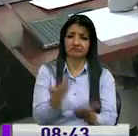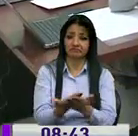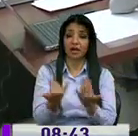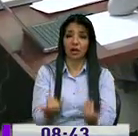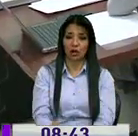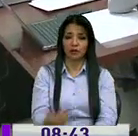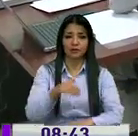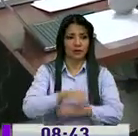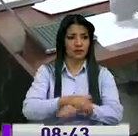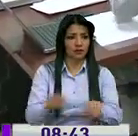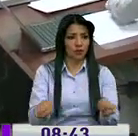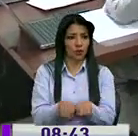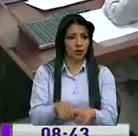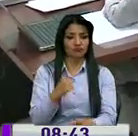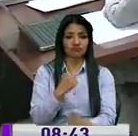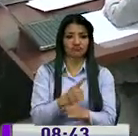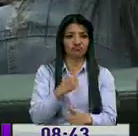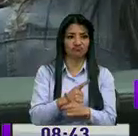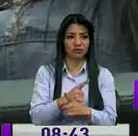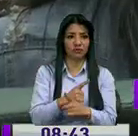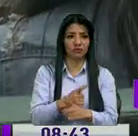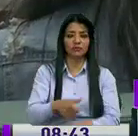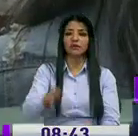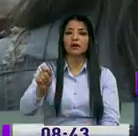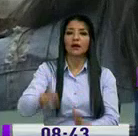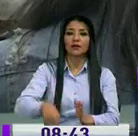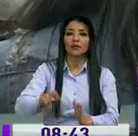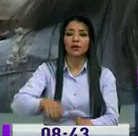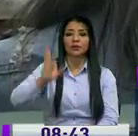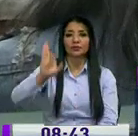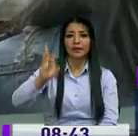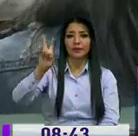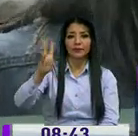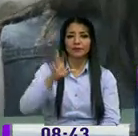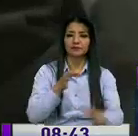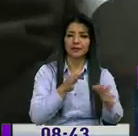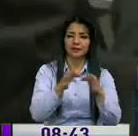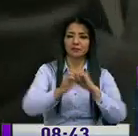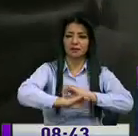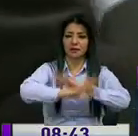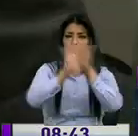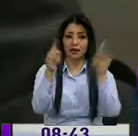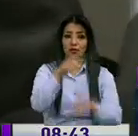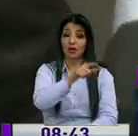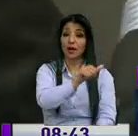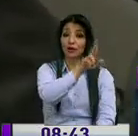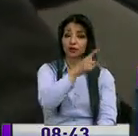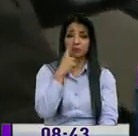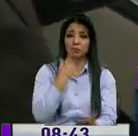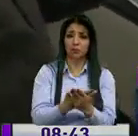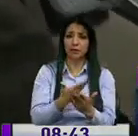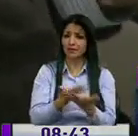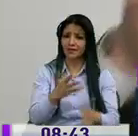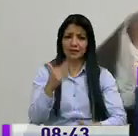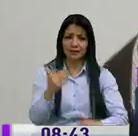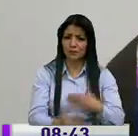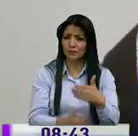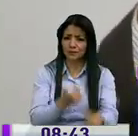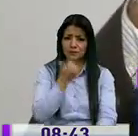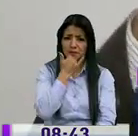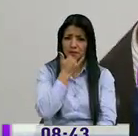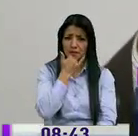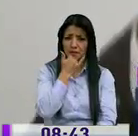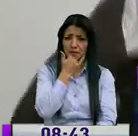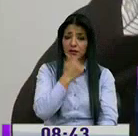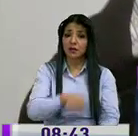en esta diligencia que la posición jurídica de Televicentro dejó claro que la falta de argumentación del Arcotel vició todo el proceso. Autorizaciones